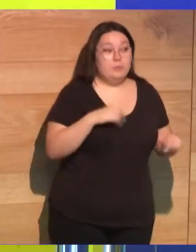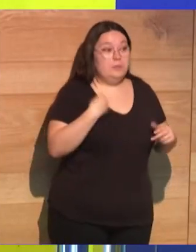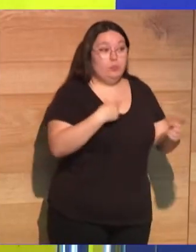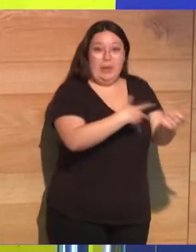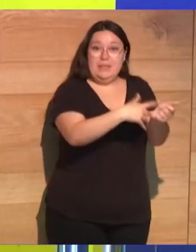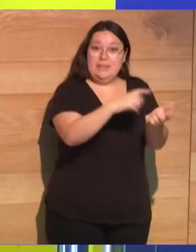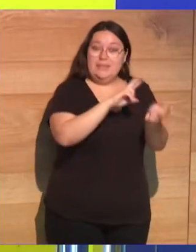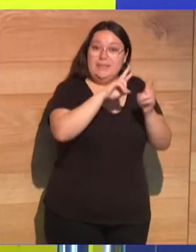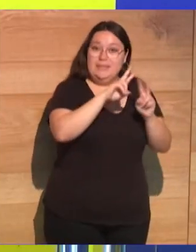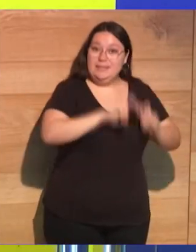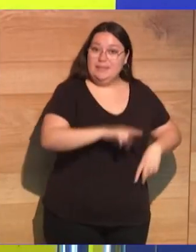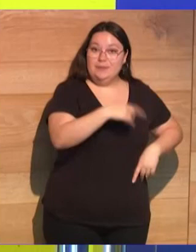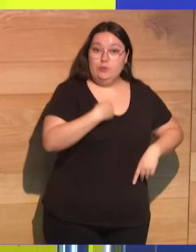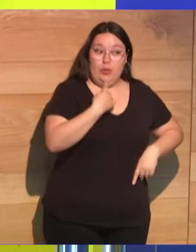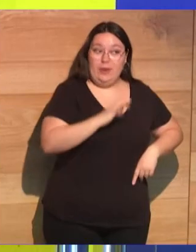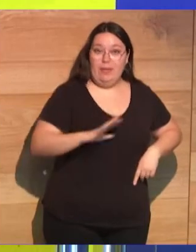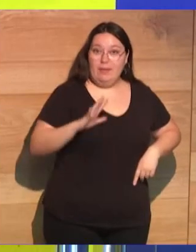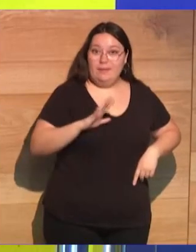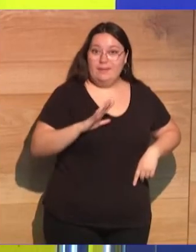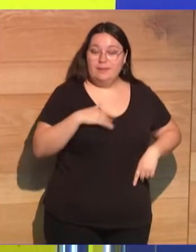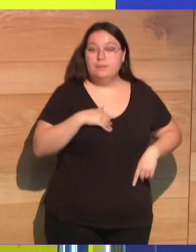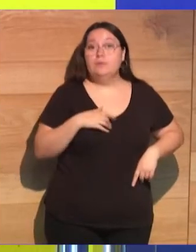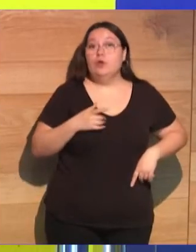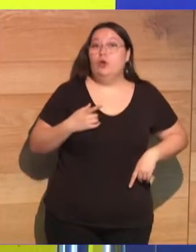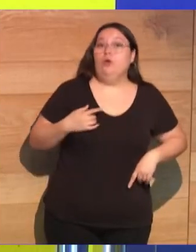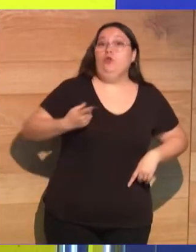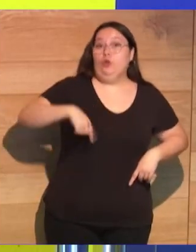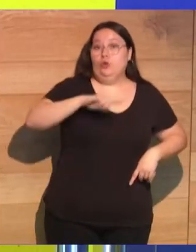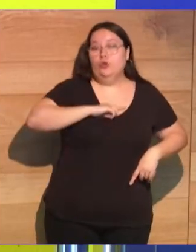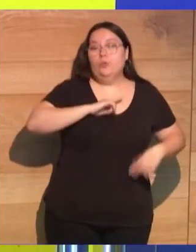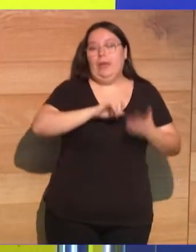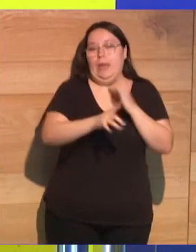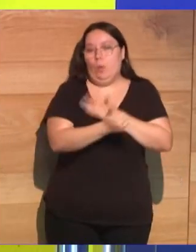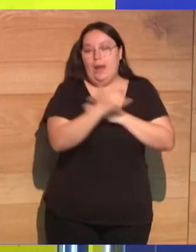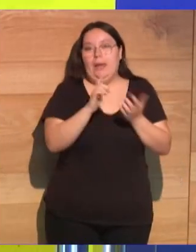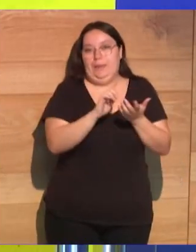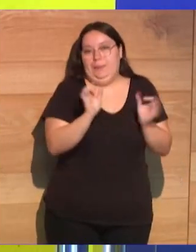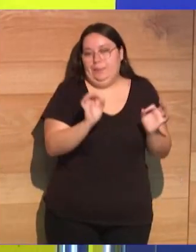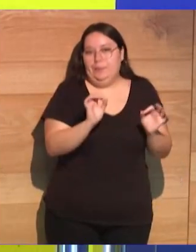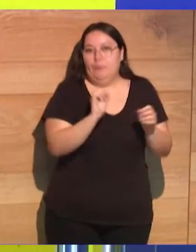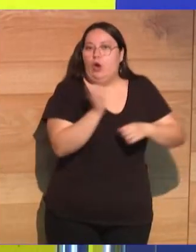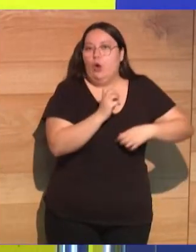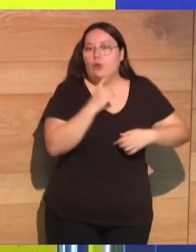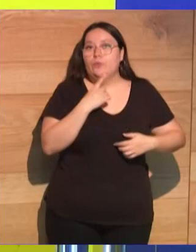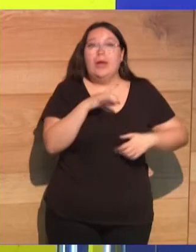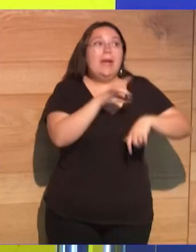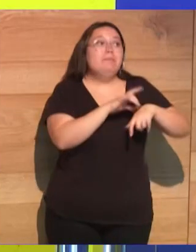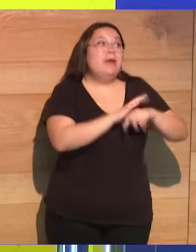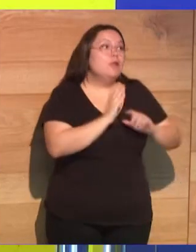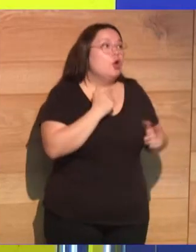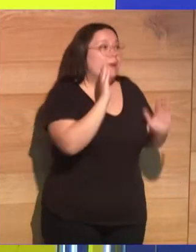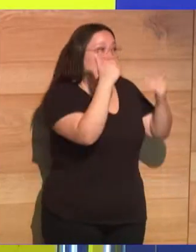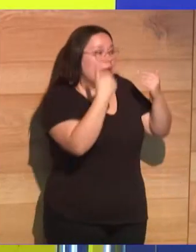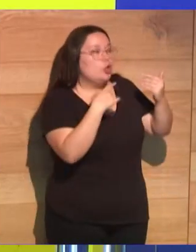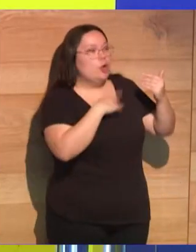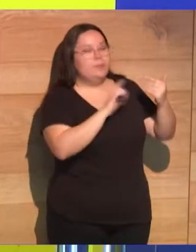sangre. No dice nada. Otra cosa es que nosotros, por economía del lenguaje, pues no digamos, no, el médico que me atendió vio no sé qué y